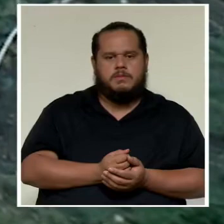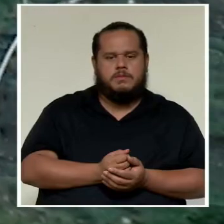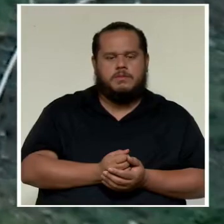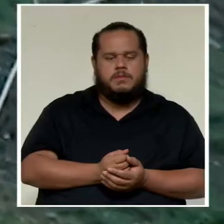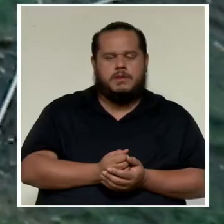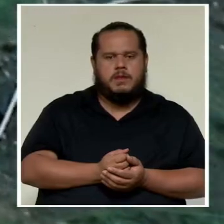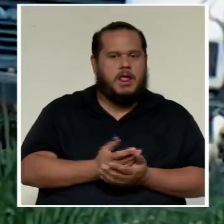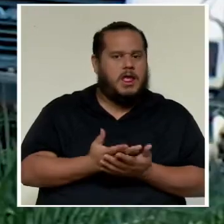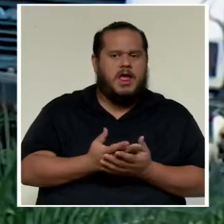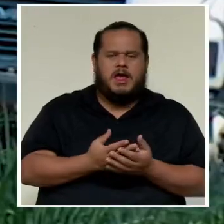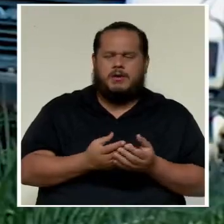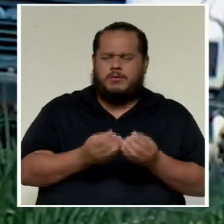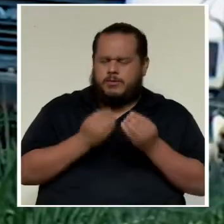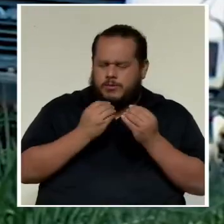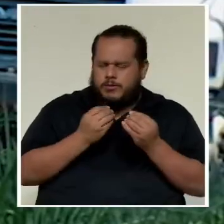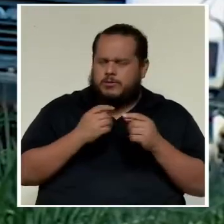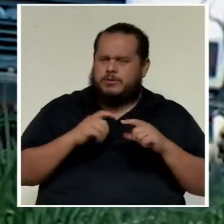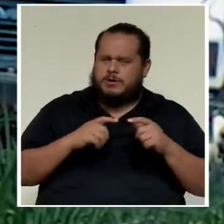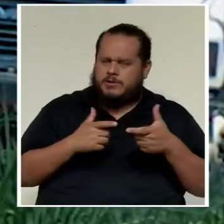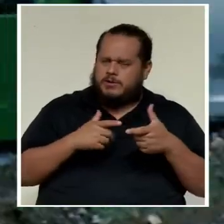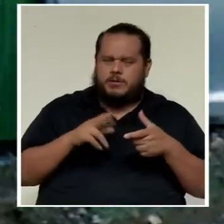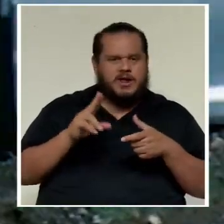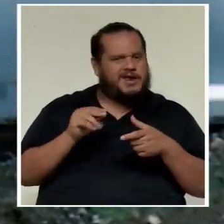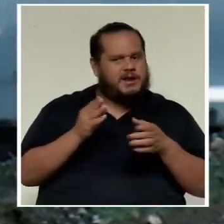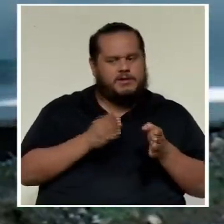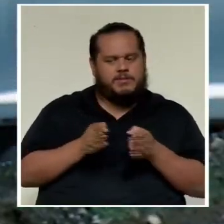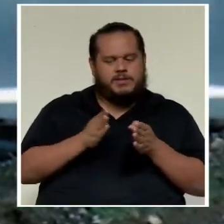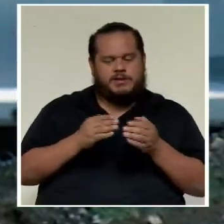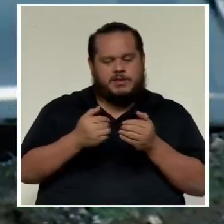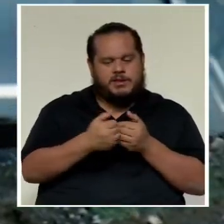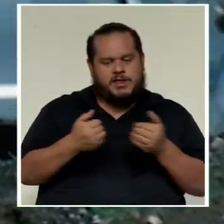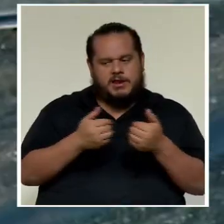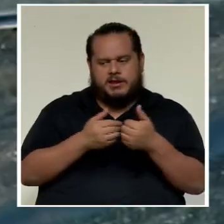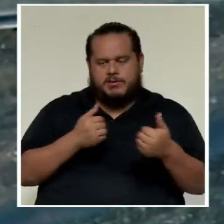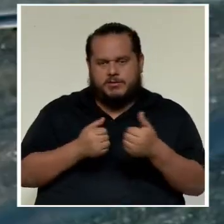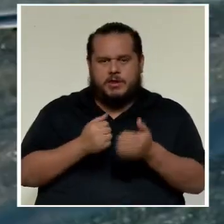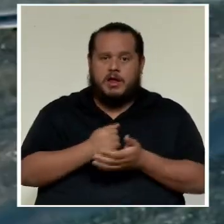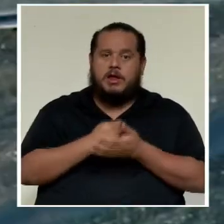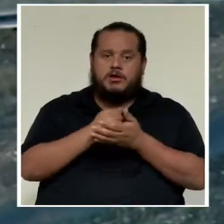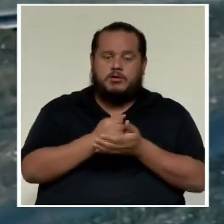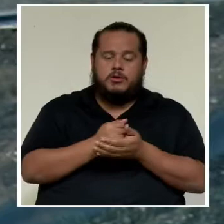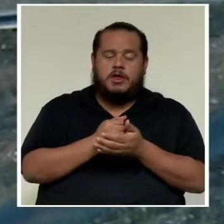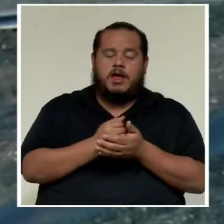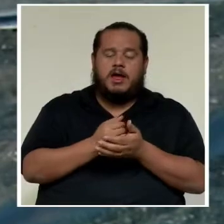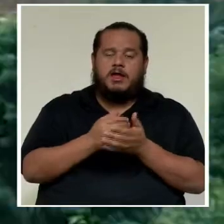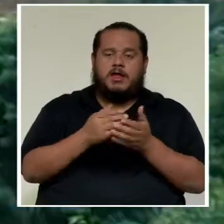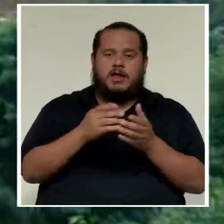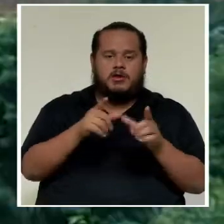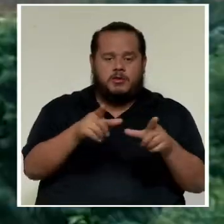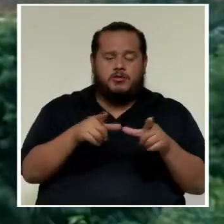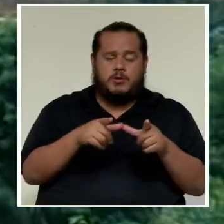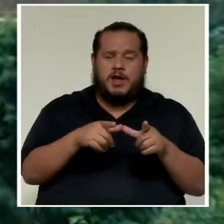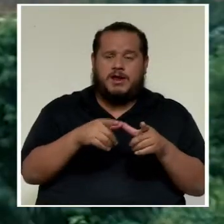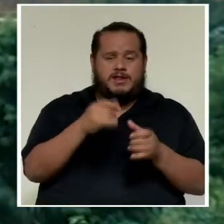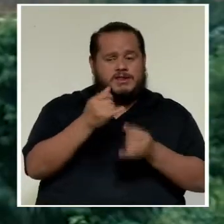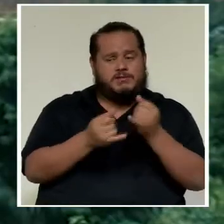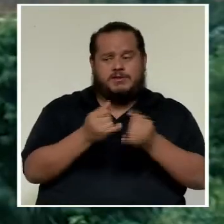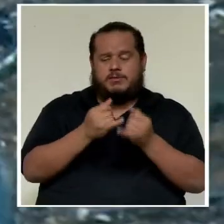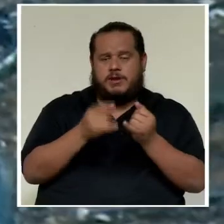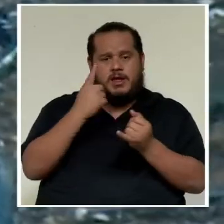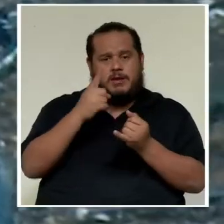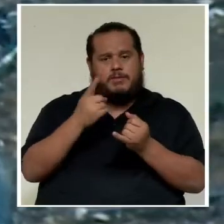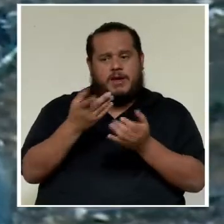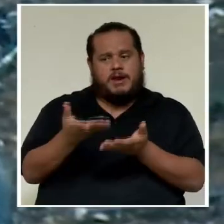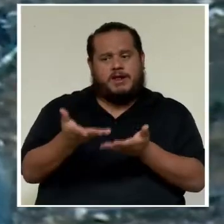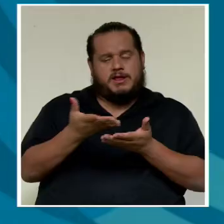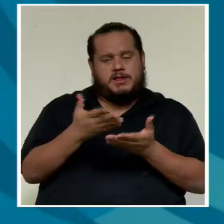En las toneladas de basura y la no planificación de la separación contribuye al agotamiento de espacios para la disposición final de los residuos. En el